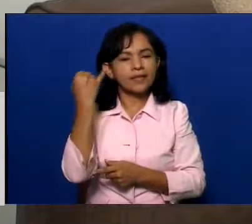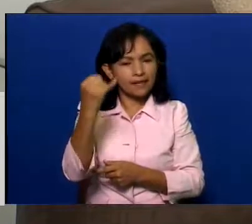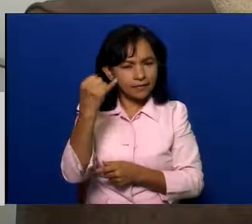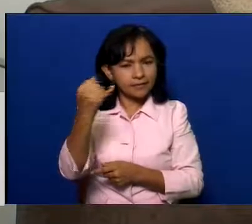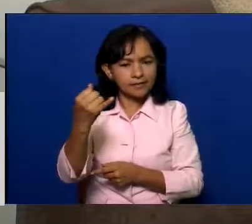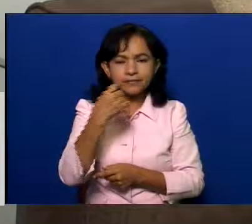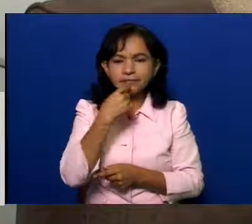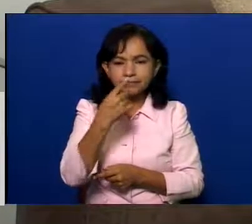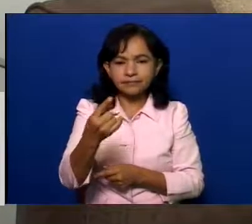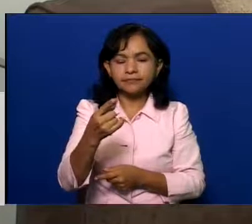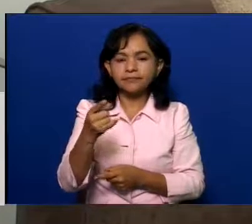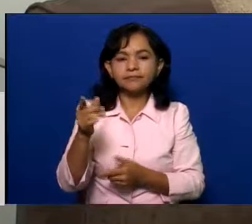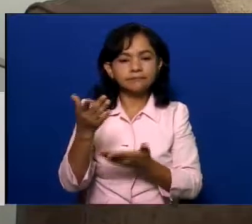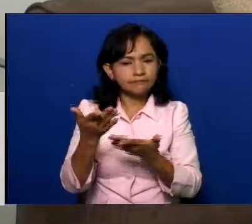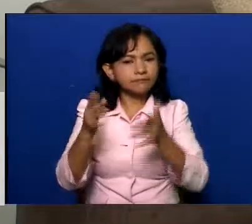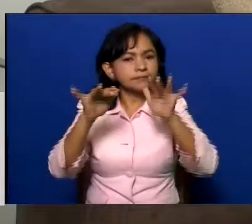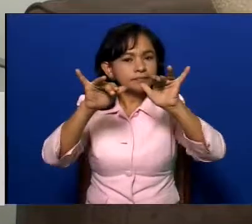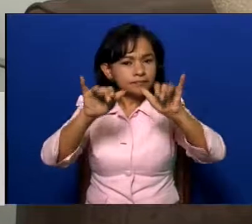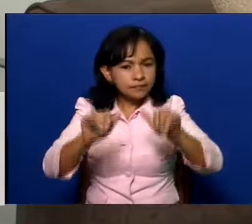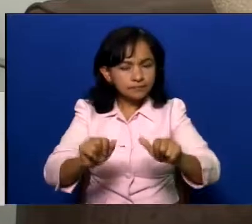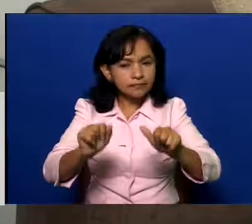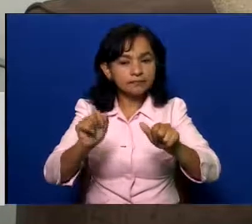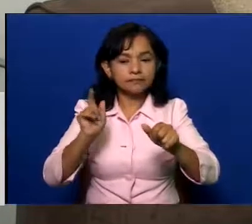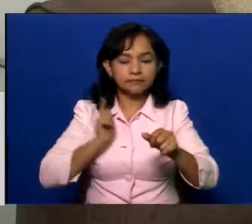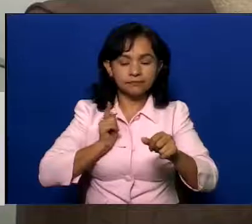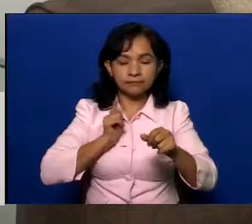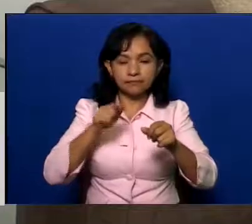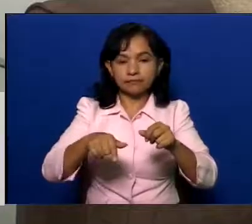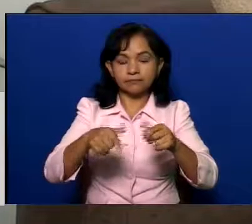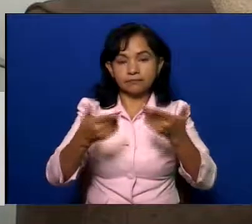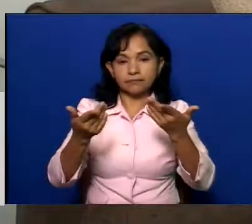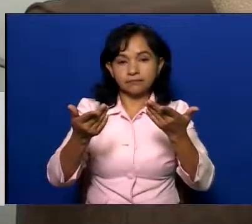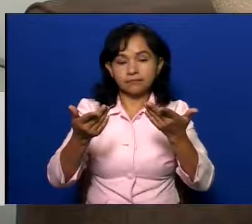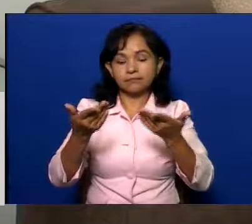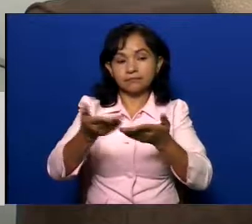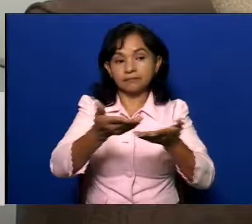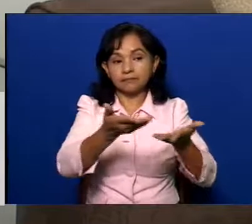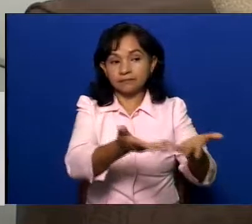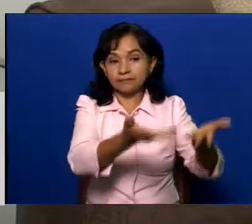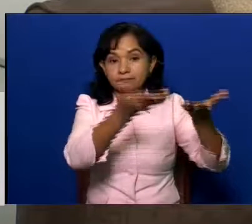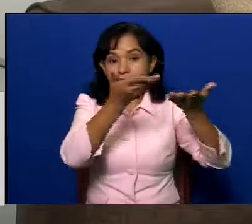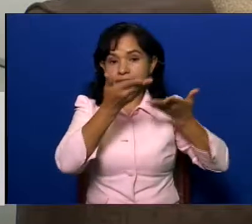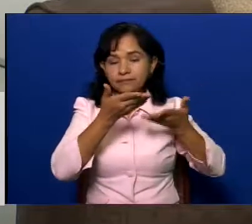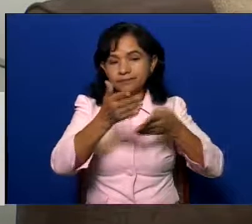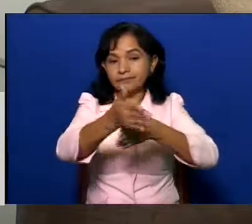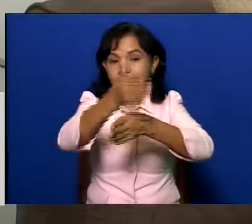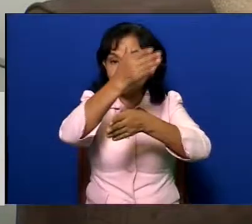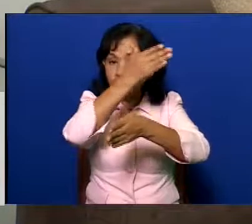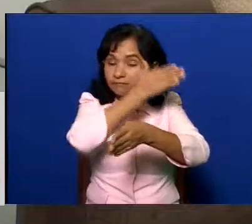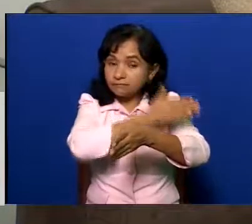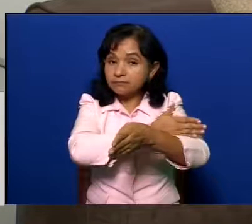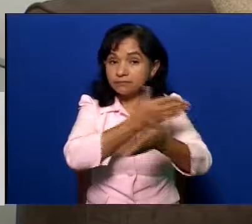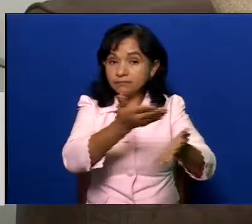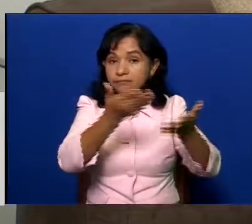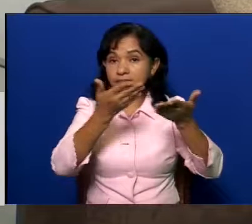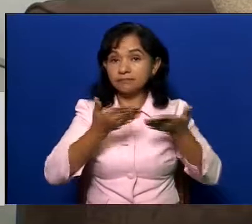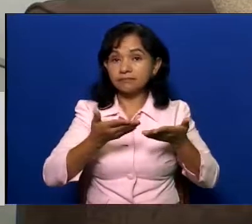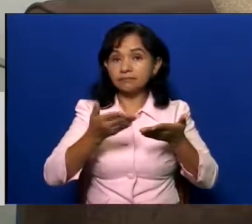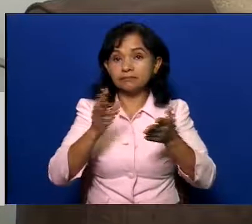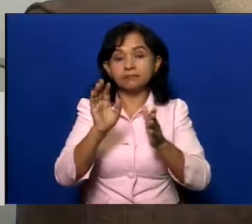que tenemos en el país, diputada. Bueno, la atención está